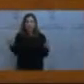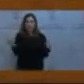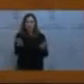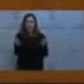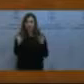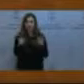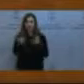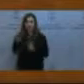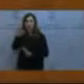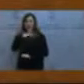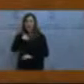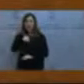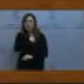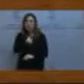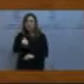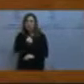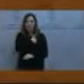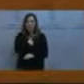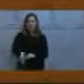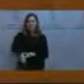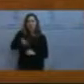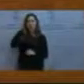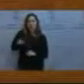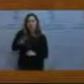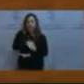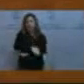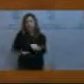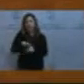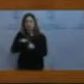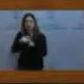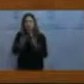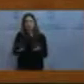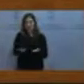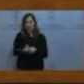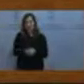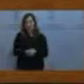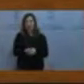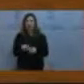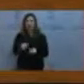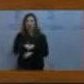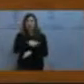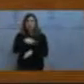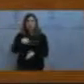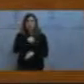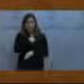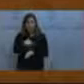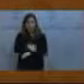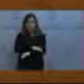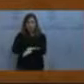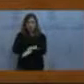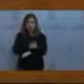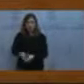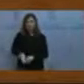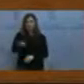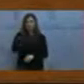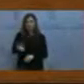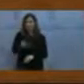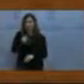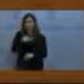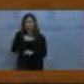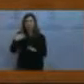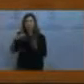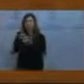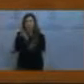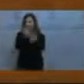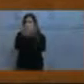Gobierno en esta situación. Y el papel relevante, y yo quiero dejarlo muy claro desde un principio, por qué no ha sido aprobado un